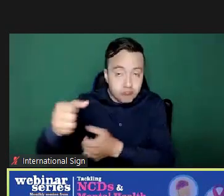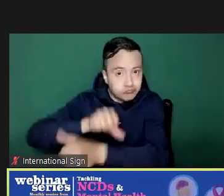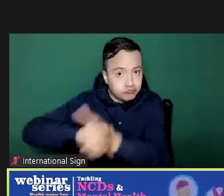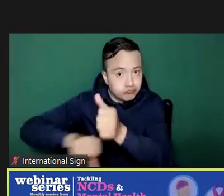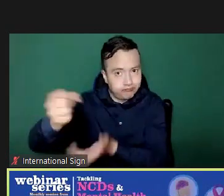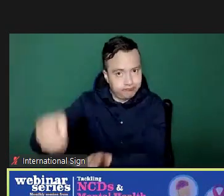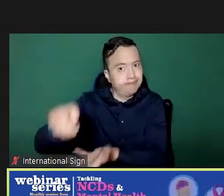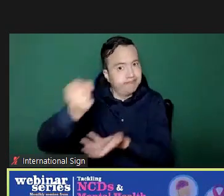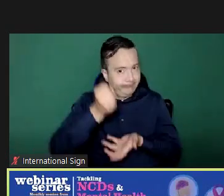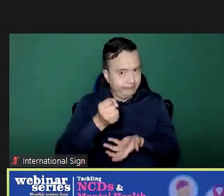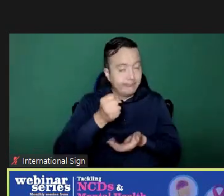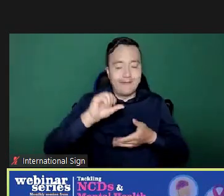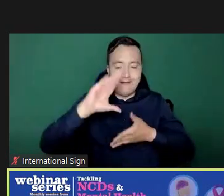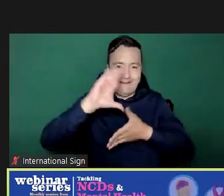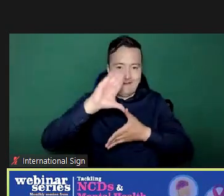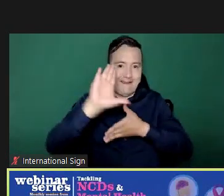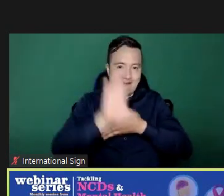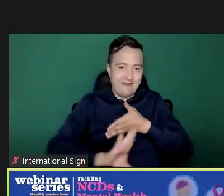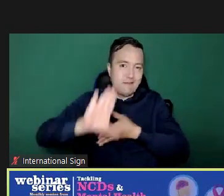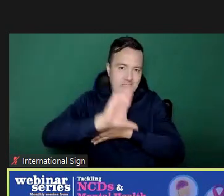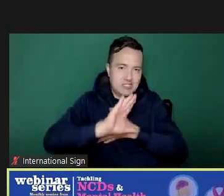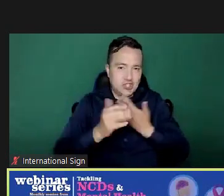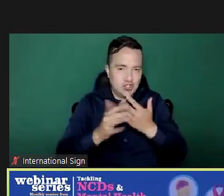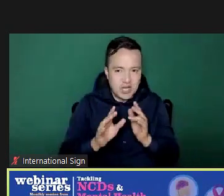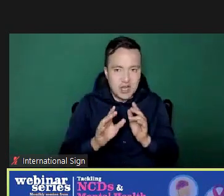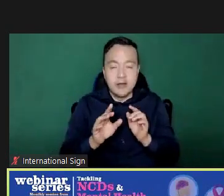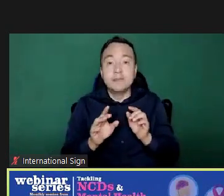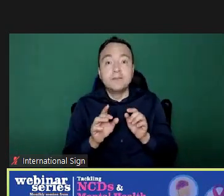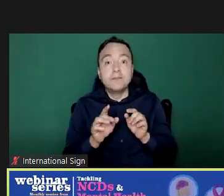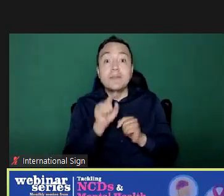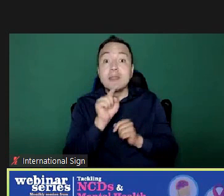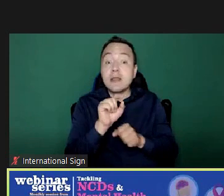trabajado en las